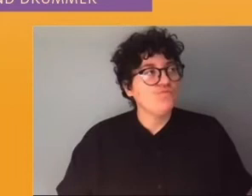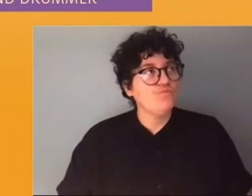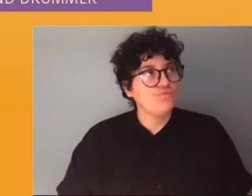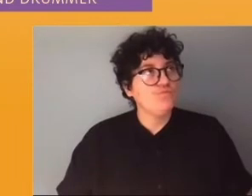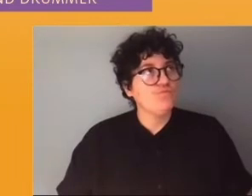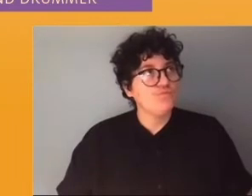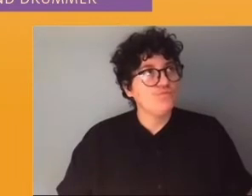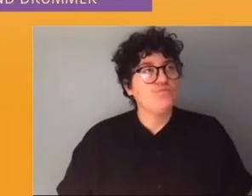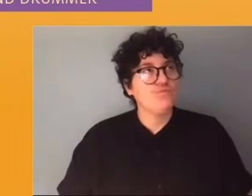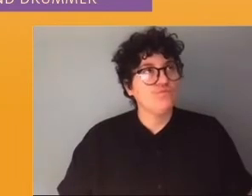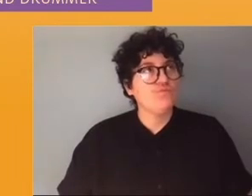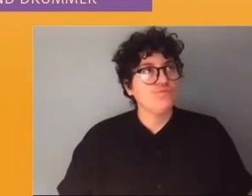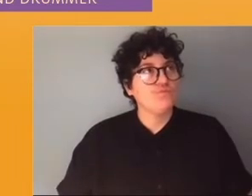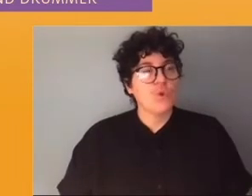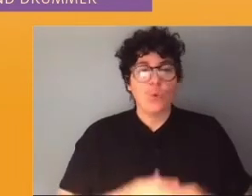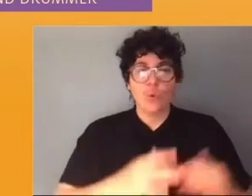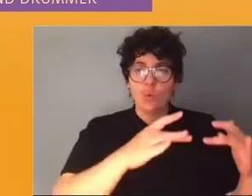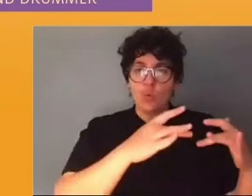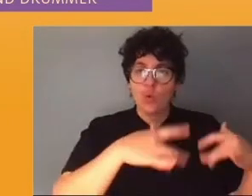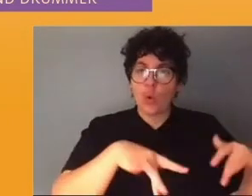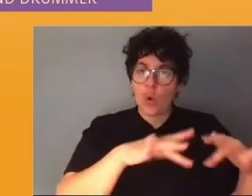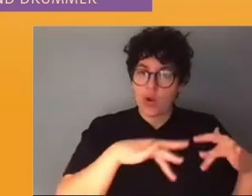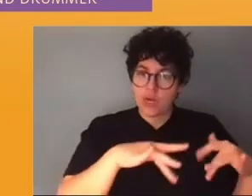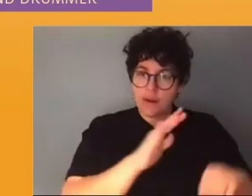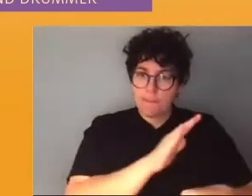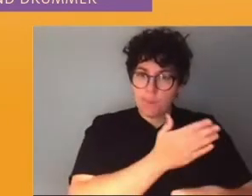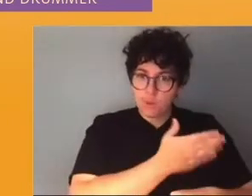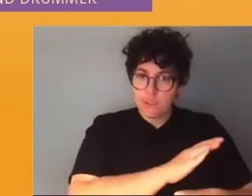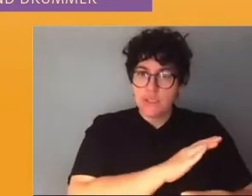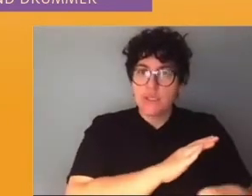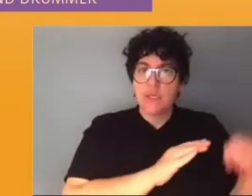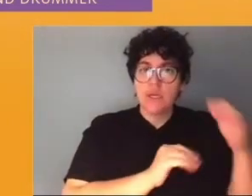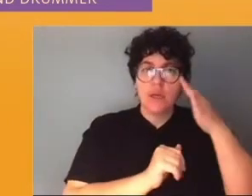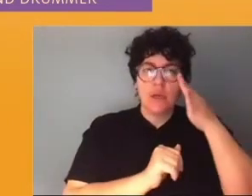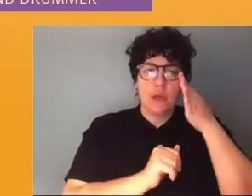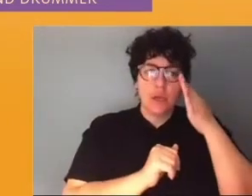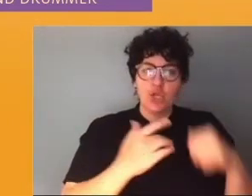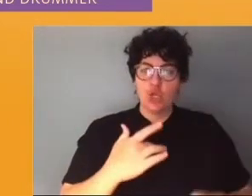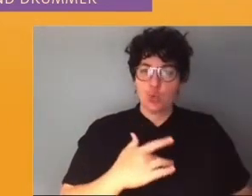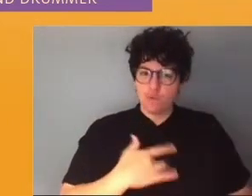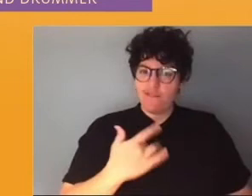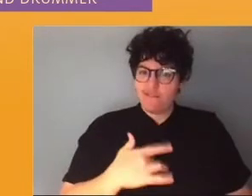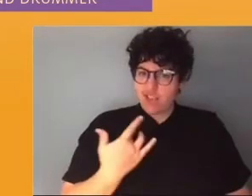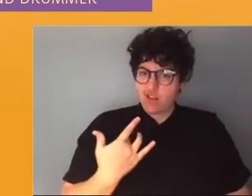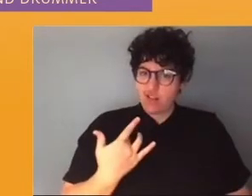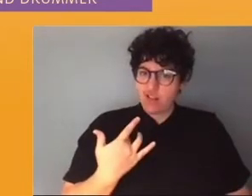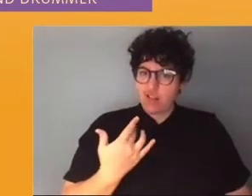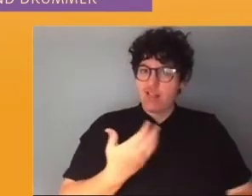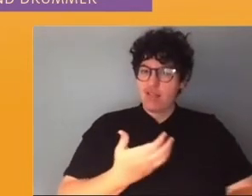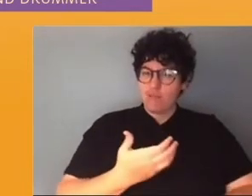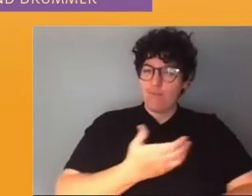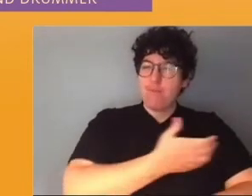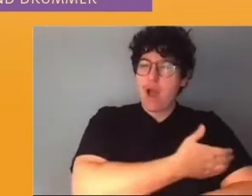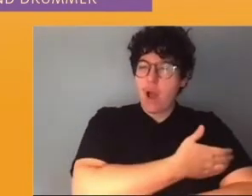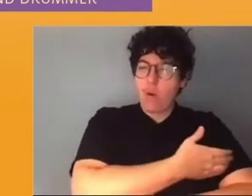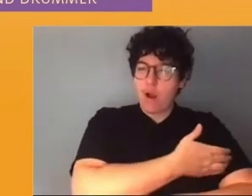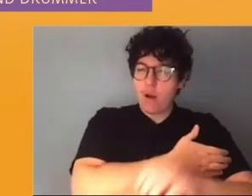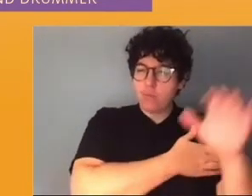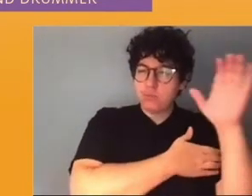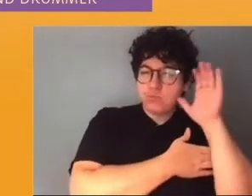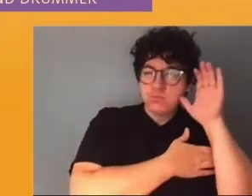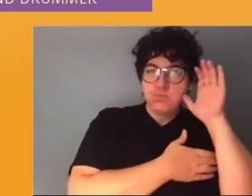Bueno, la música pregrabada. Seguimos sintiendo el poder que viene de las